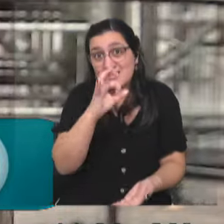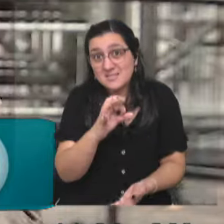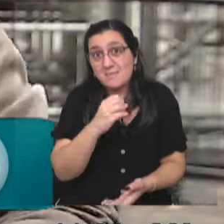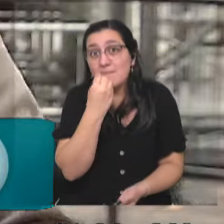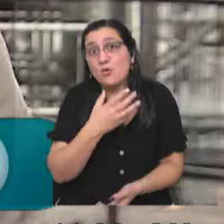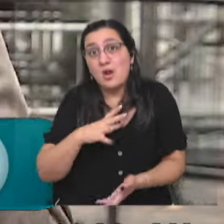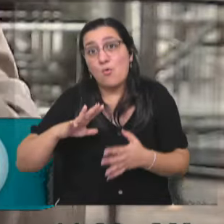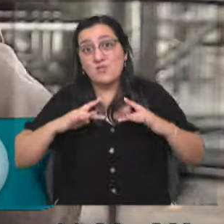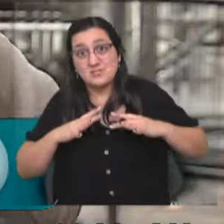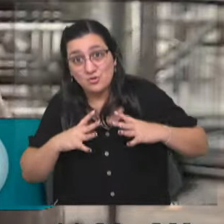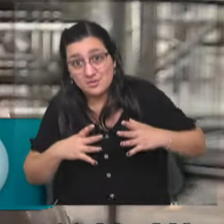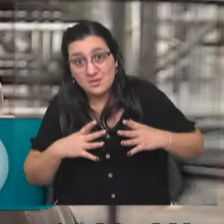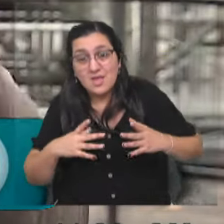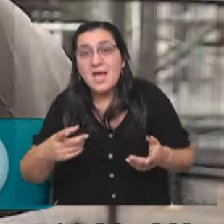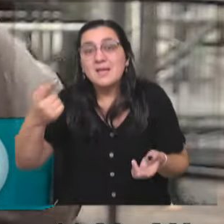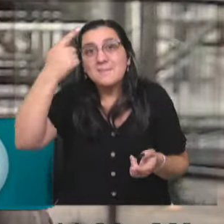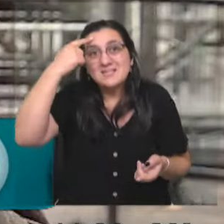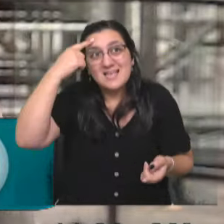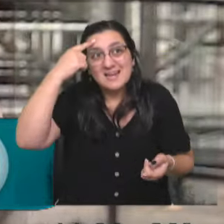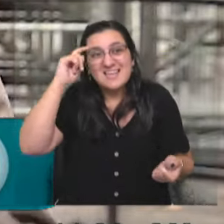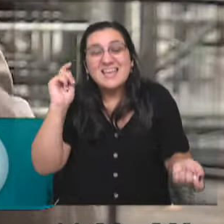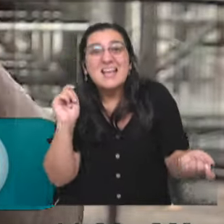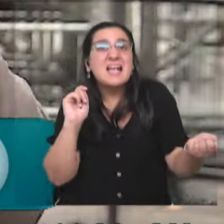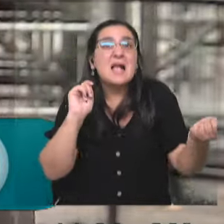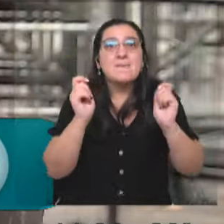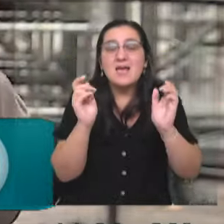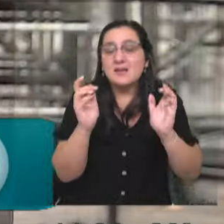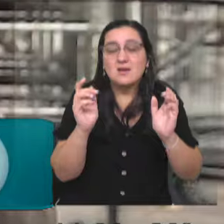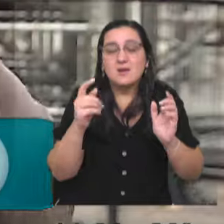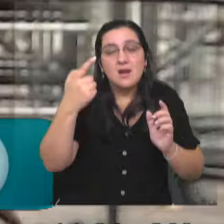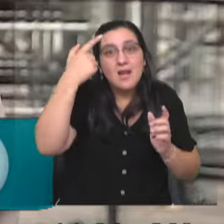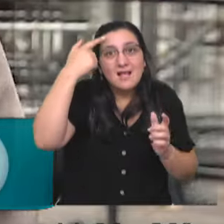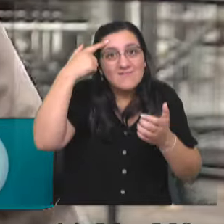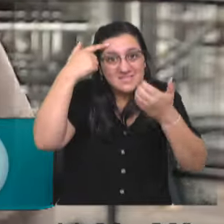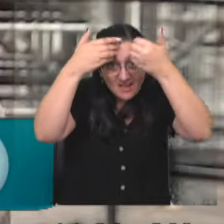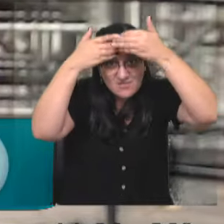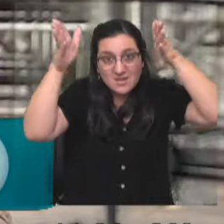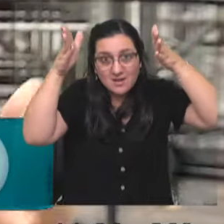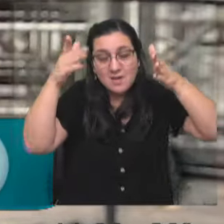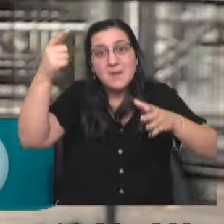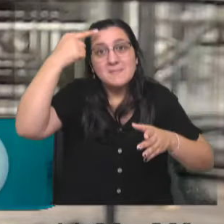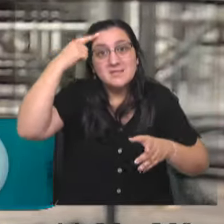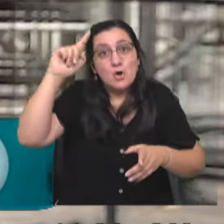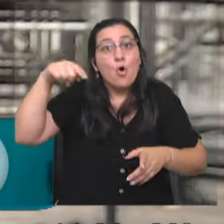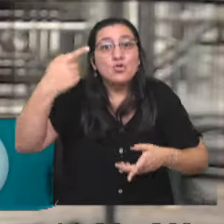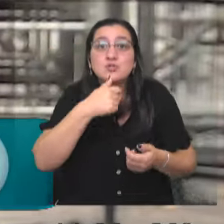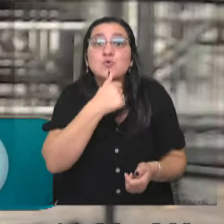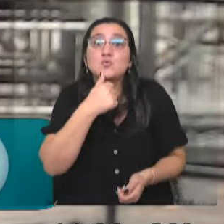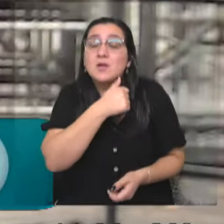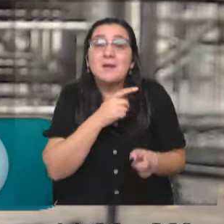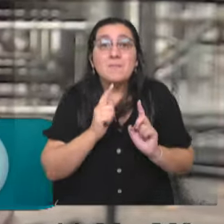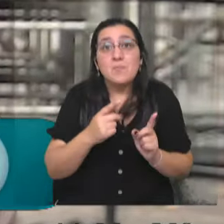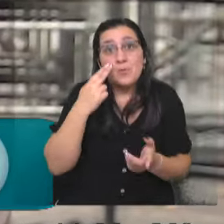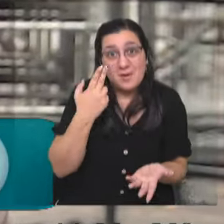hay que pensar los problemas cambiando la cabeza, hay que salir de la caja, hay que pensar con pensamiento crítico para encontrar otras soluciones para los mismos